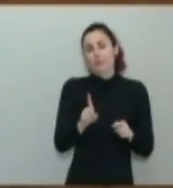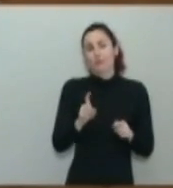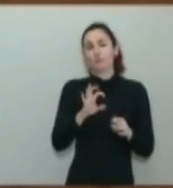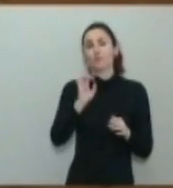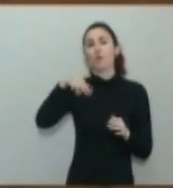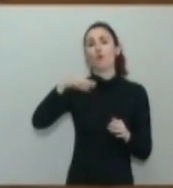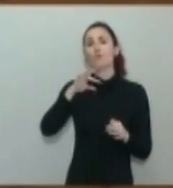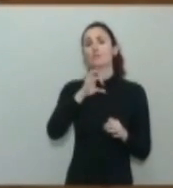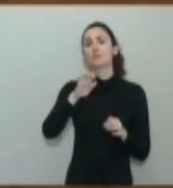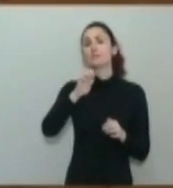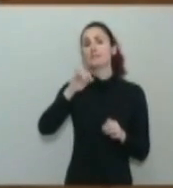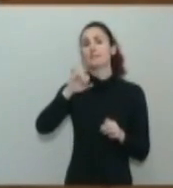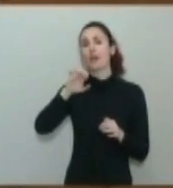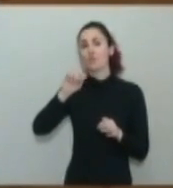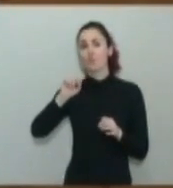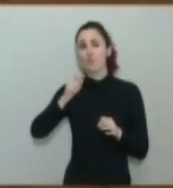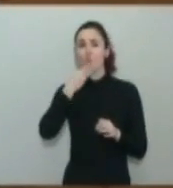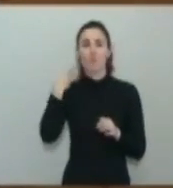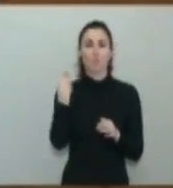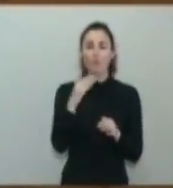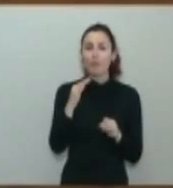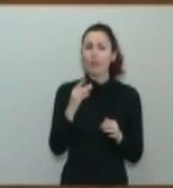también ha desarrollado